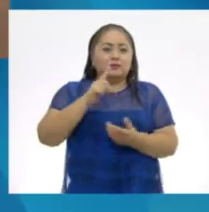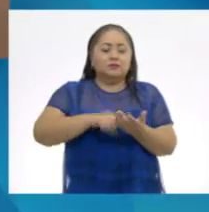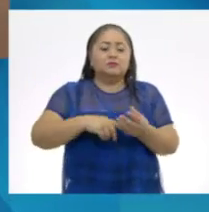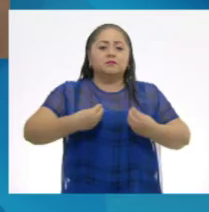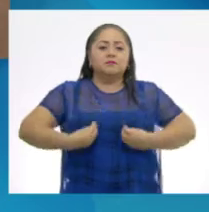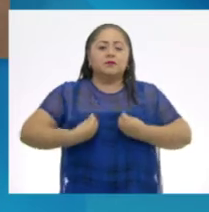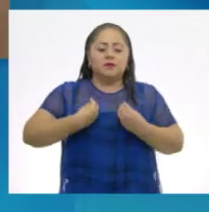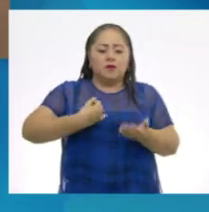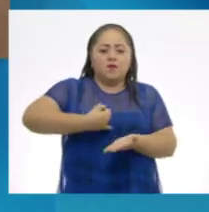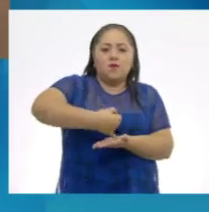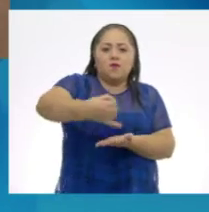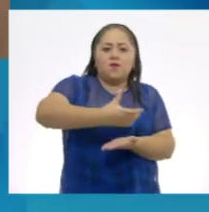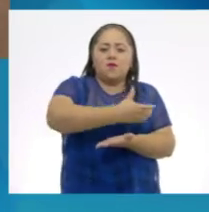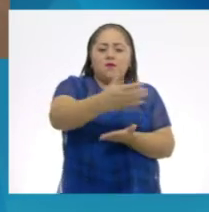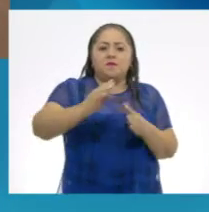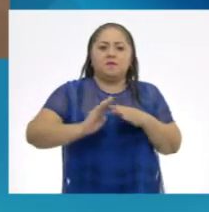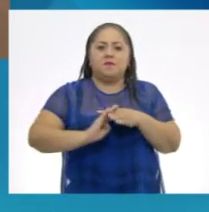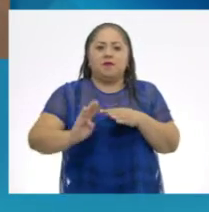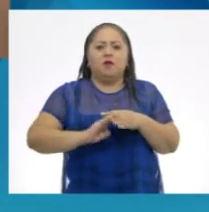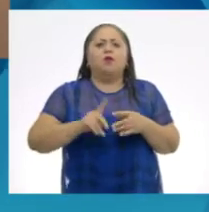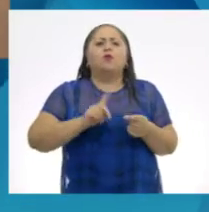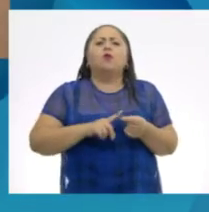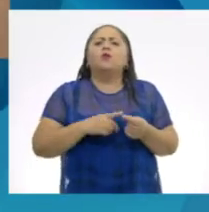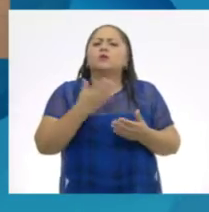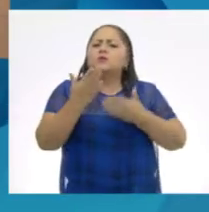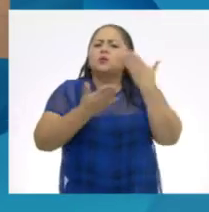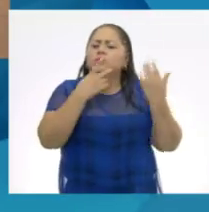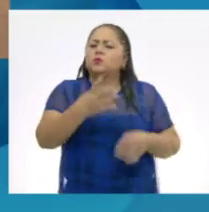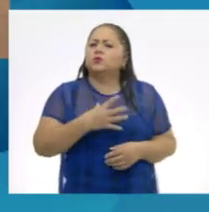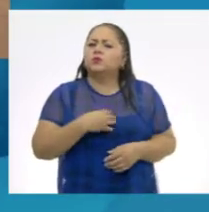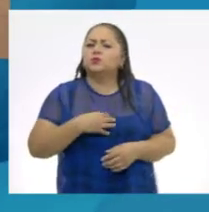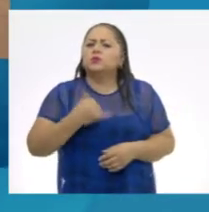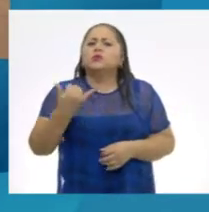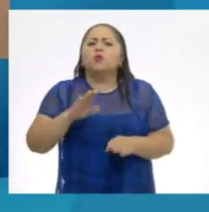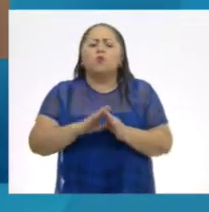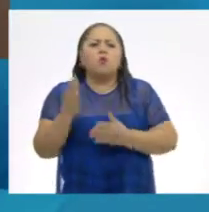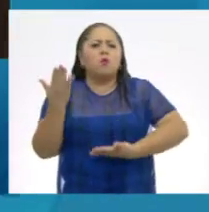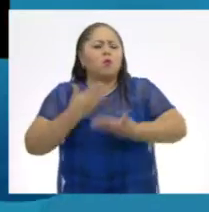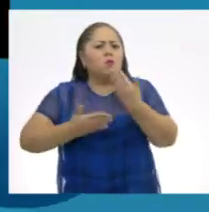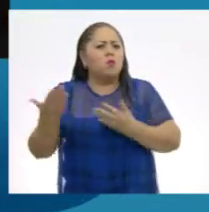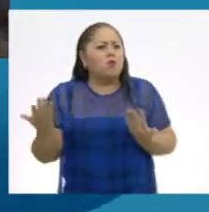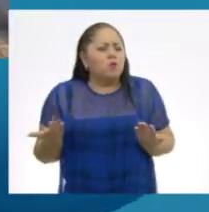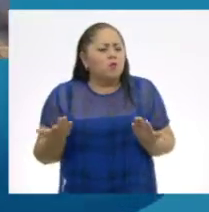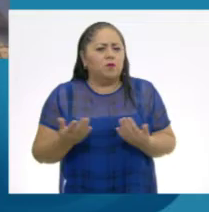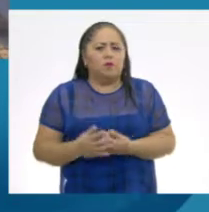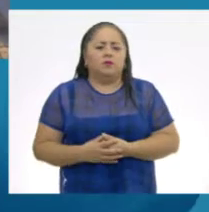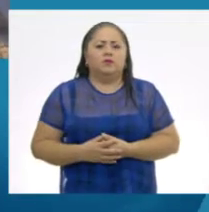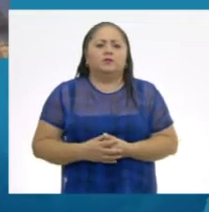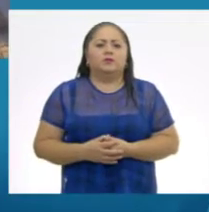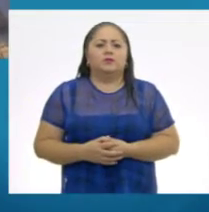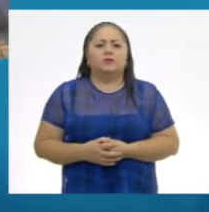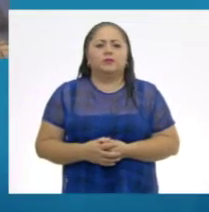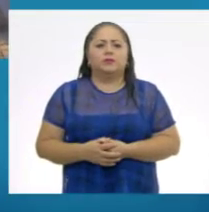jornaleros migrantes y vamos a ver dónde estudian sus hijos y qué hacen para salir adelante.